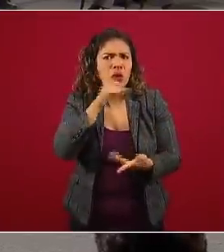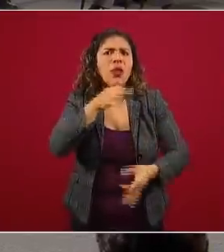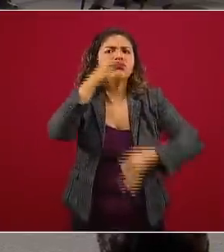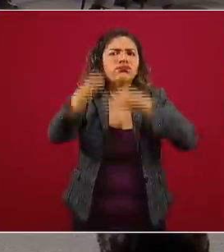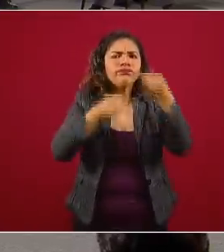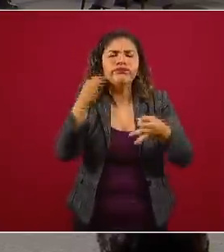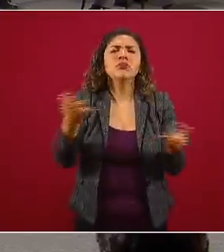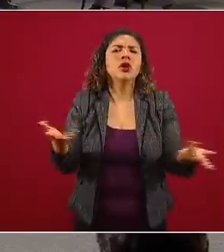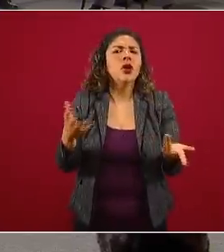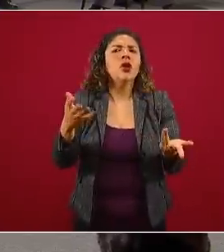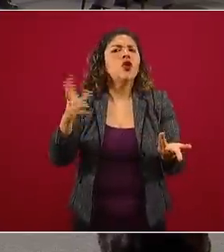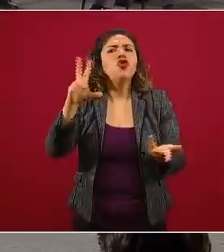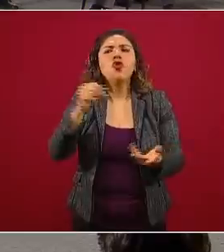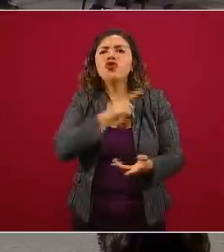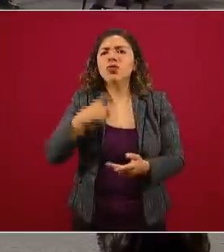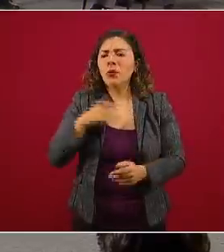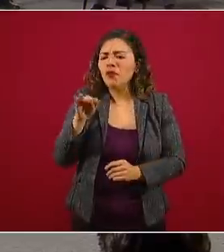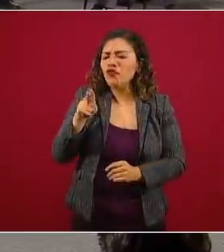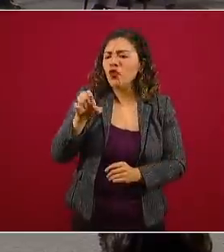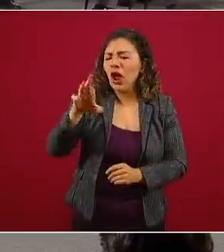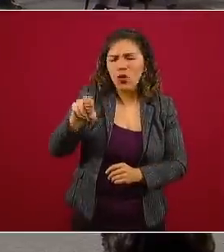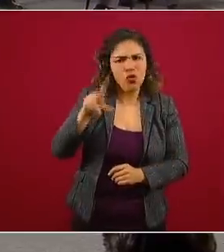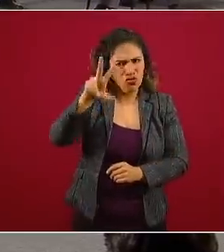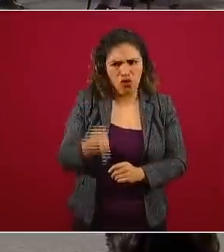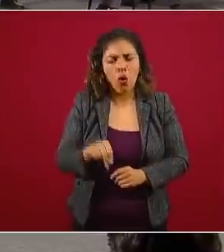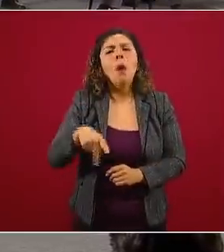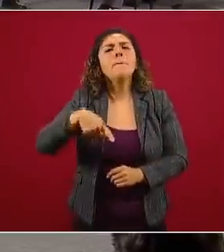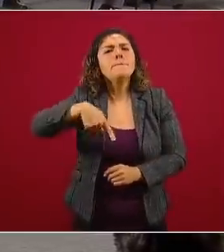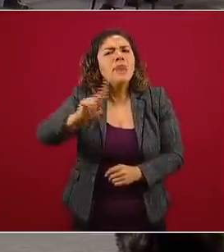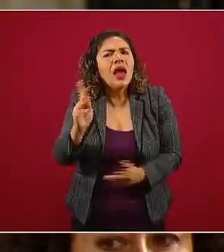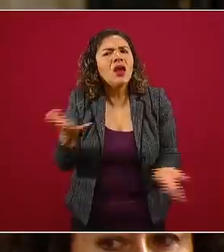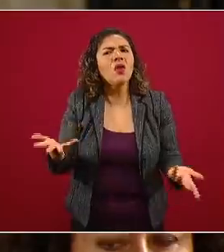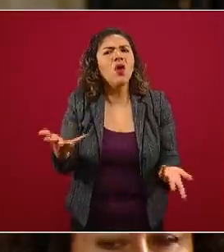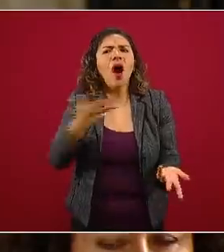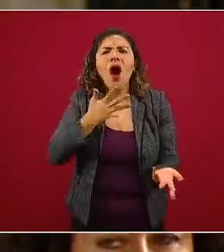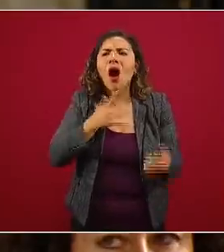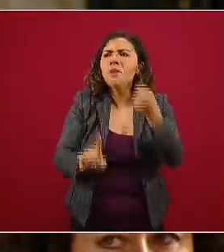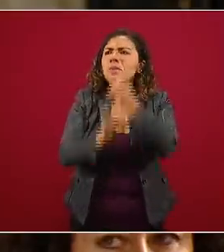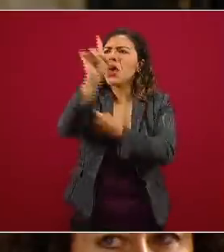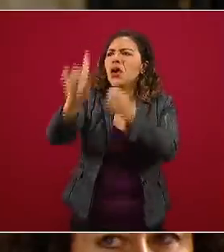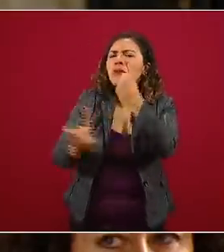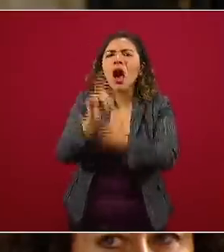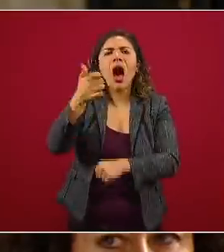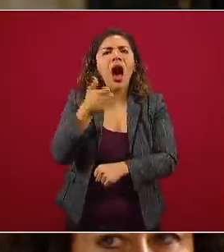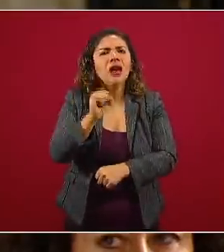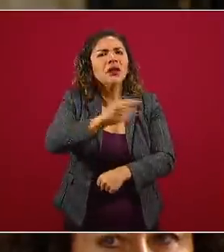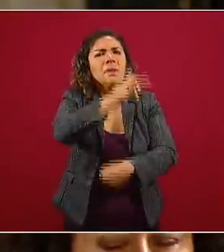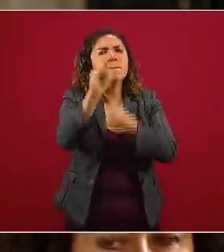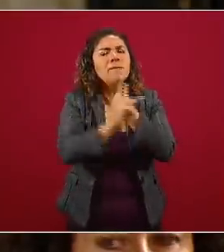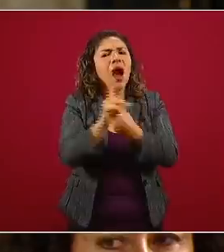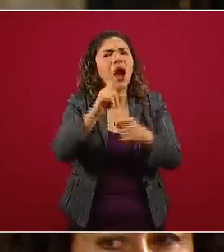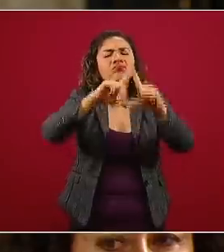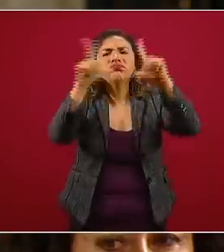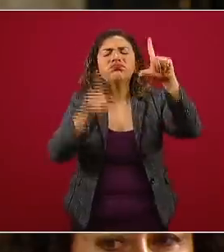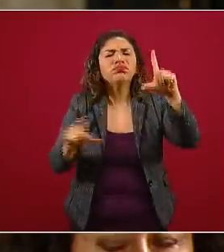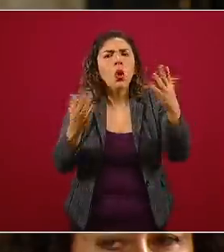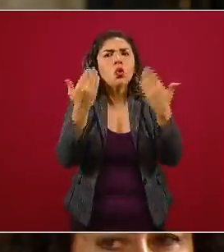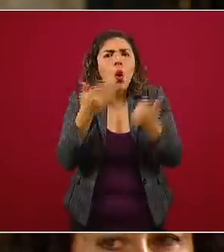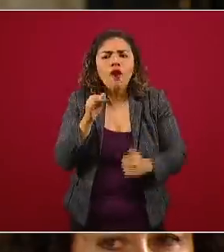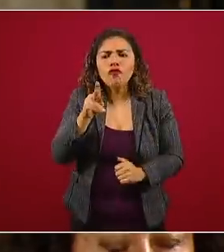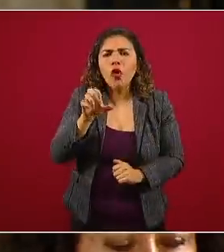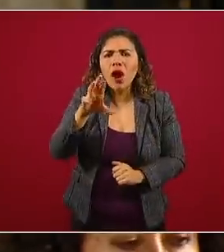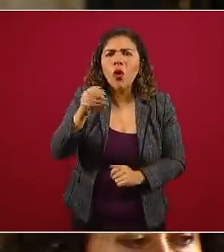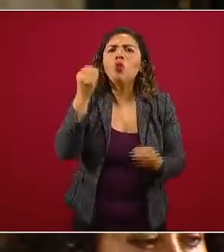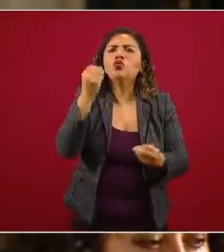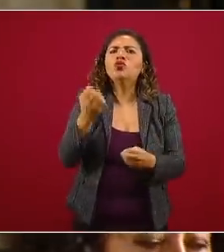la parte de que no tengan fuero pero se dan ese tipo de casos en algunos estados del país porque tienen o no hay fueron éstos hay mucho